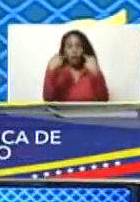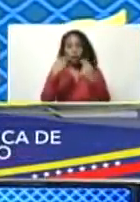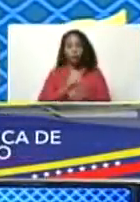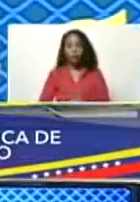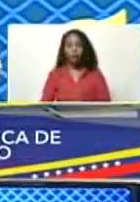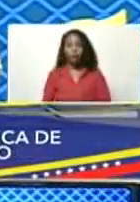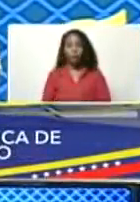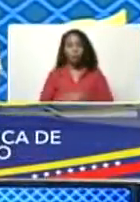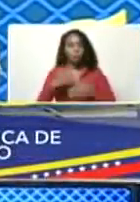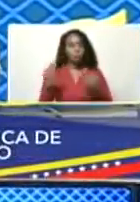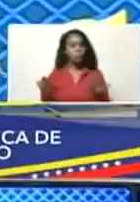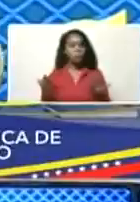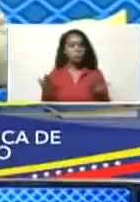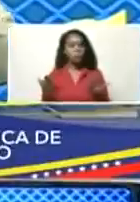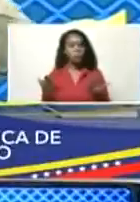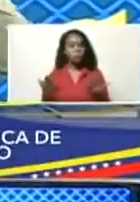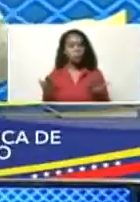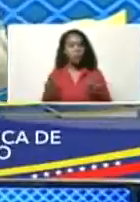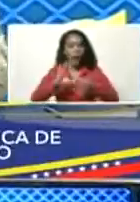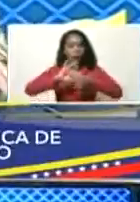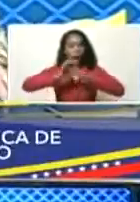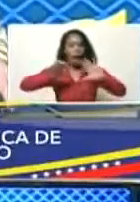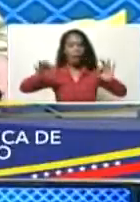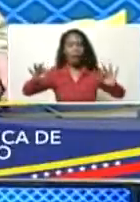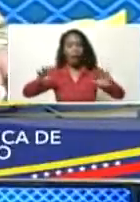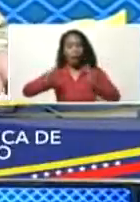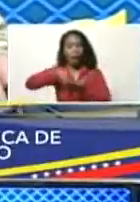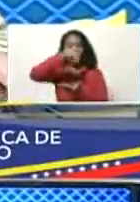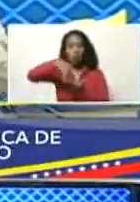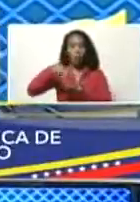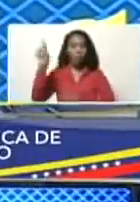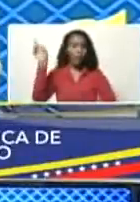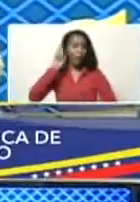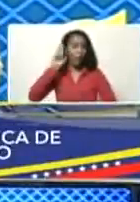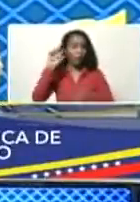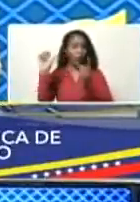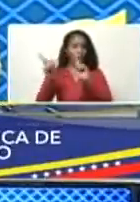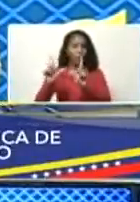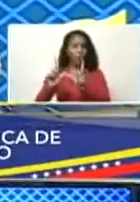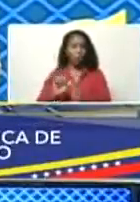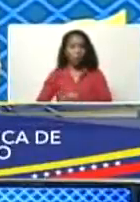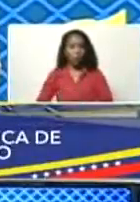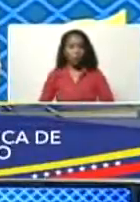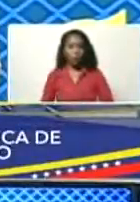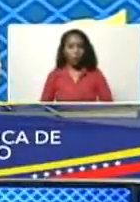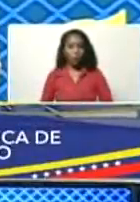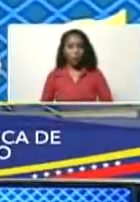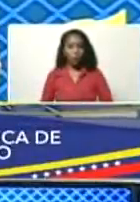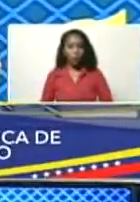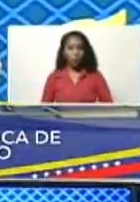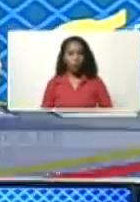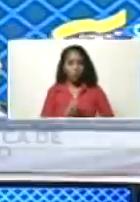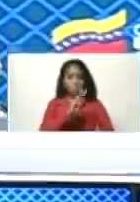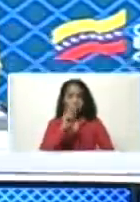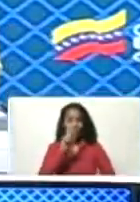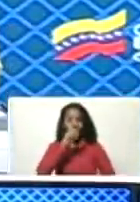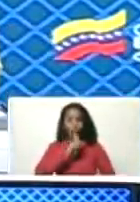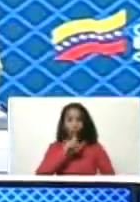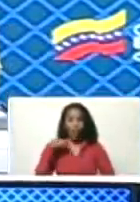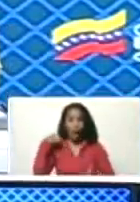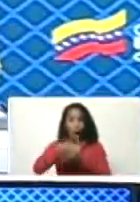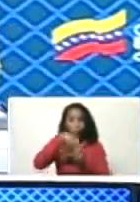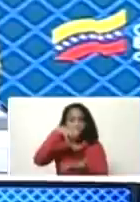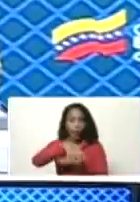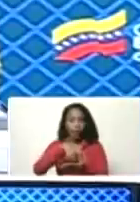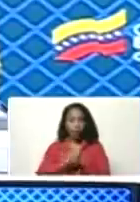a través de la cadena nacional de radio y televisión. A 20 años del golpe de